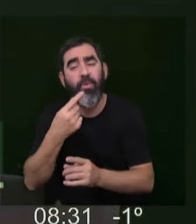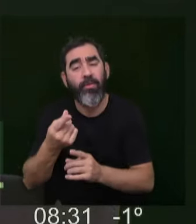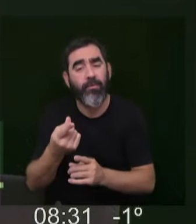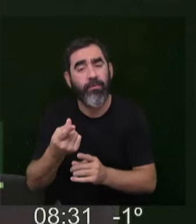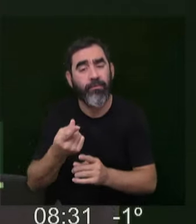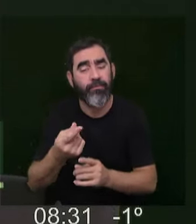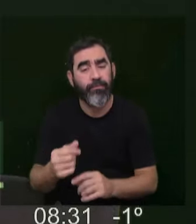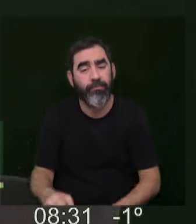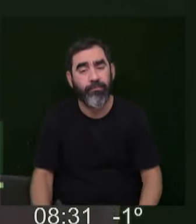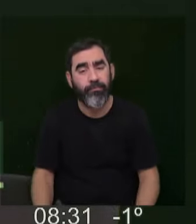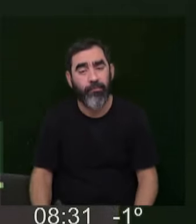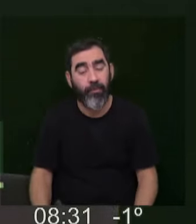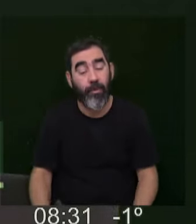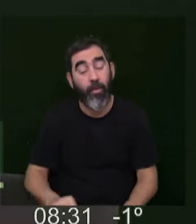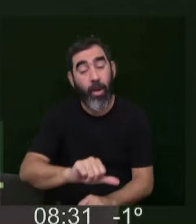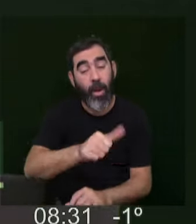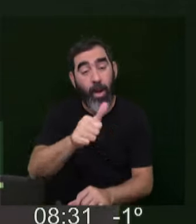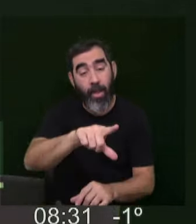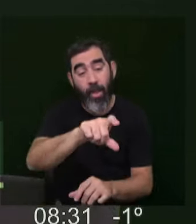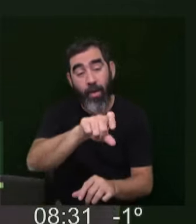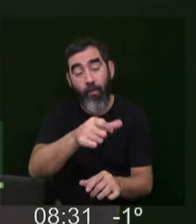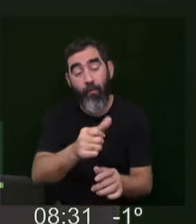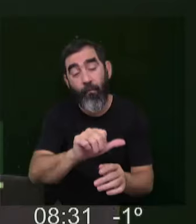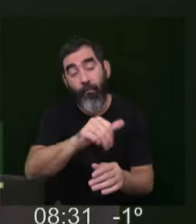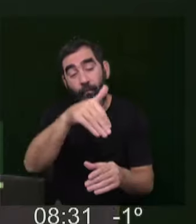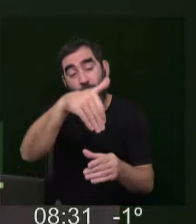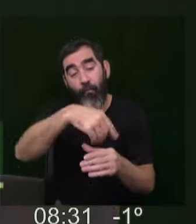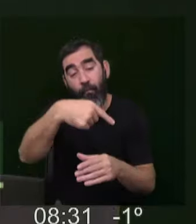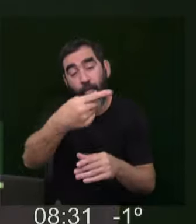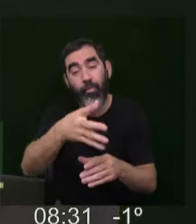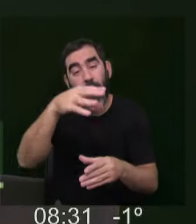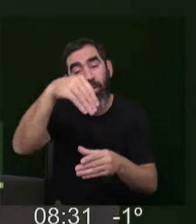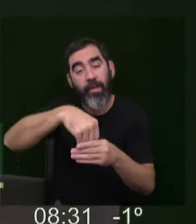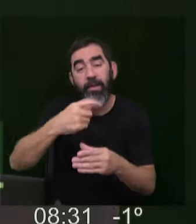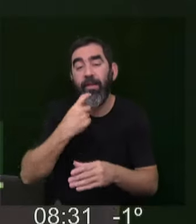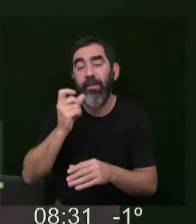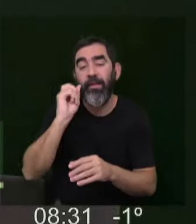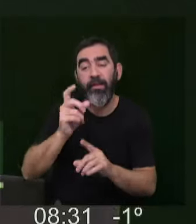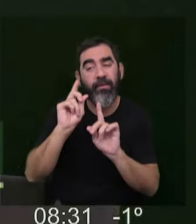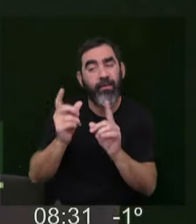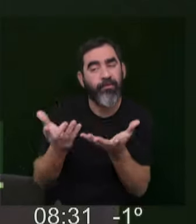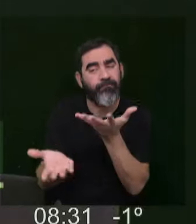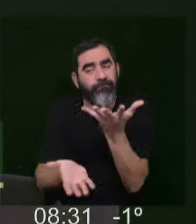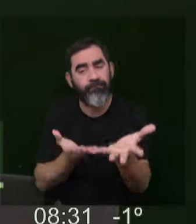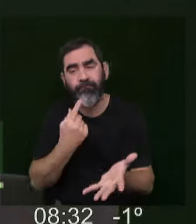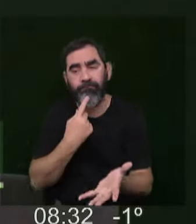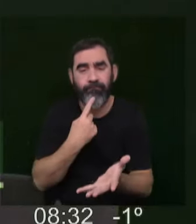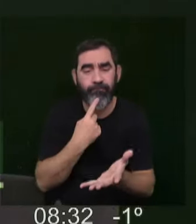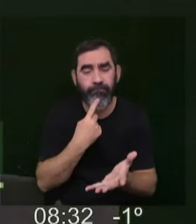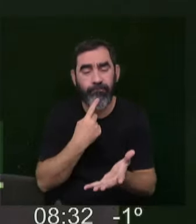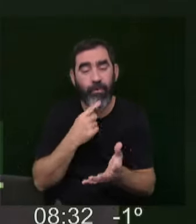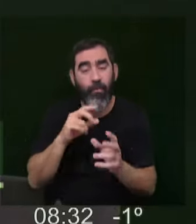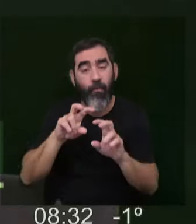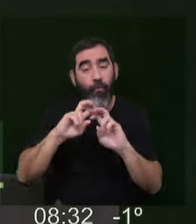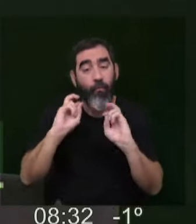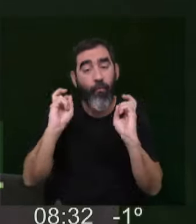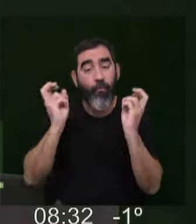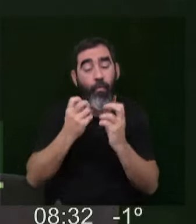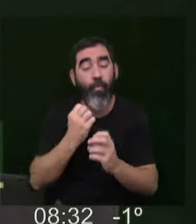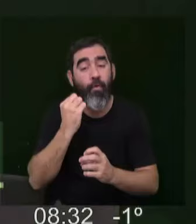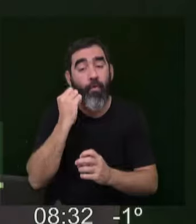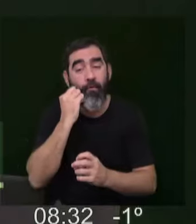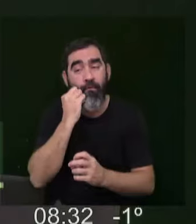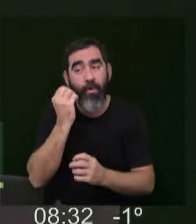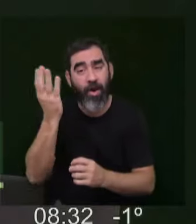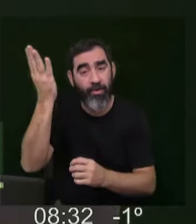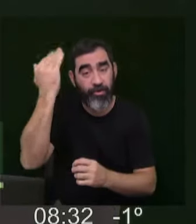es decir, bueno, puede ganar votos hacia afuera, pero en la interna también. No me puedo olvidar del foro Ballista, en su momento,